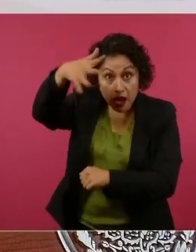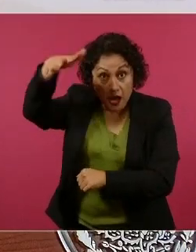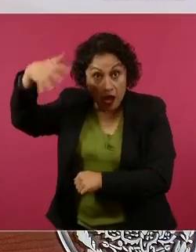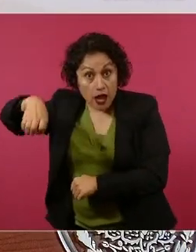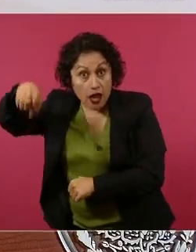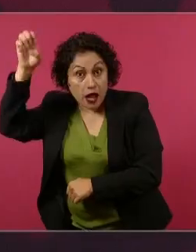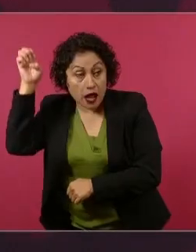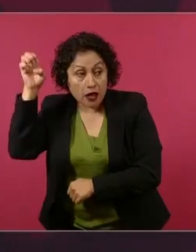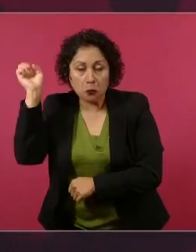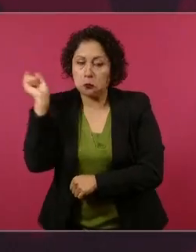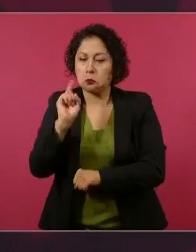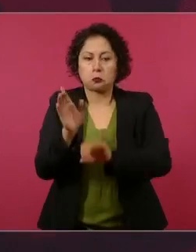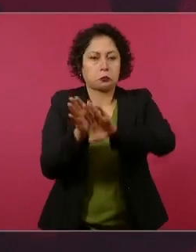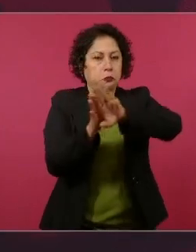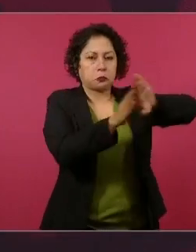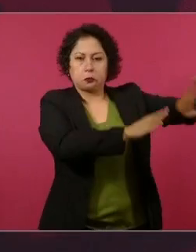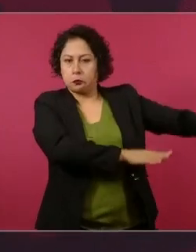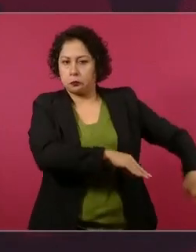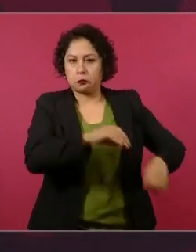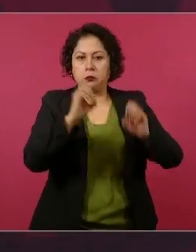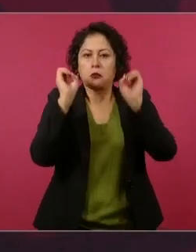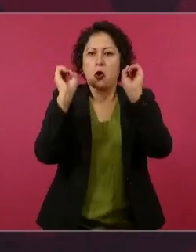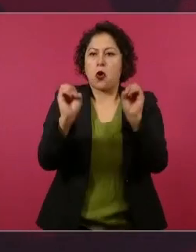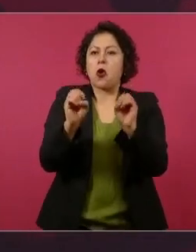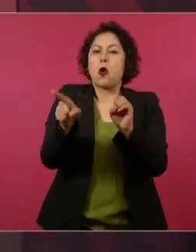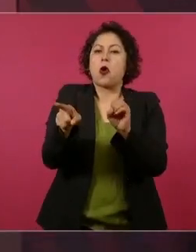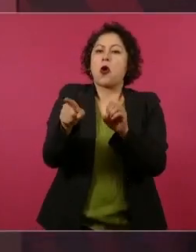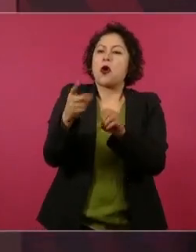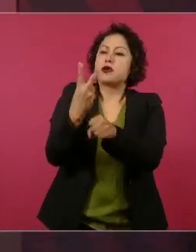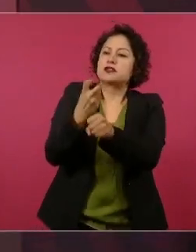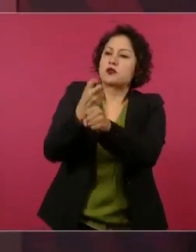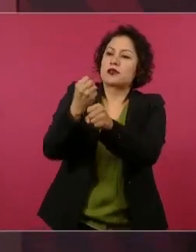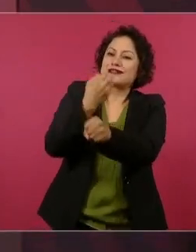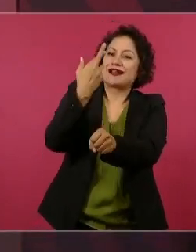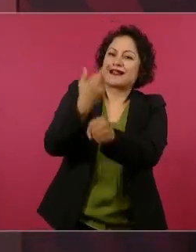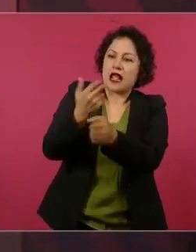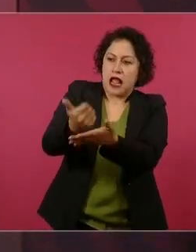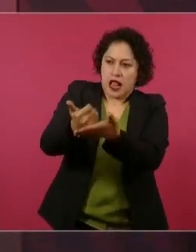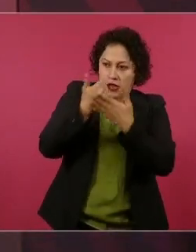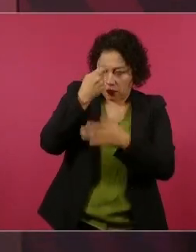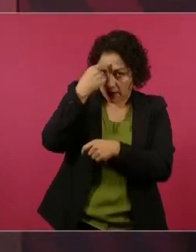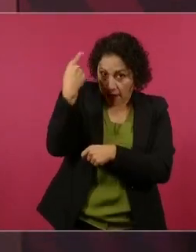mayores, no hay una subsecretaría para los adultos mayores,